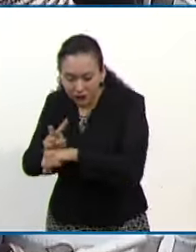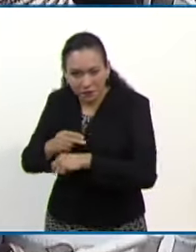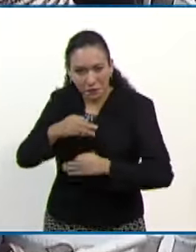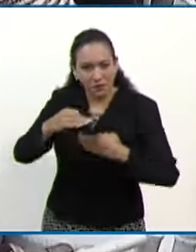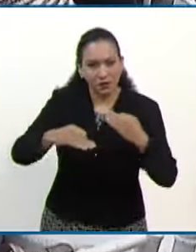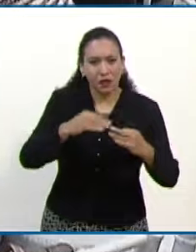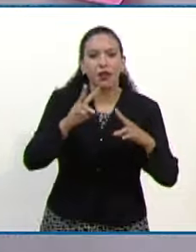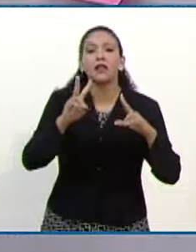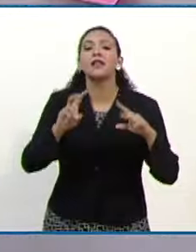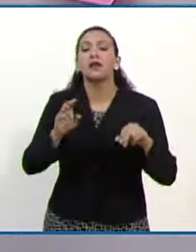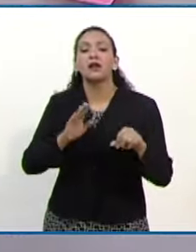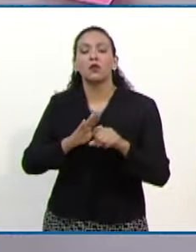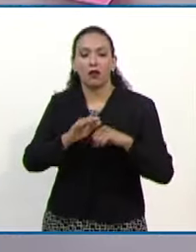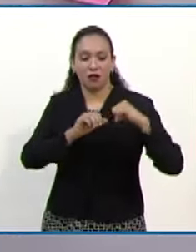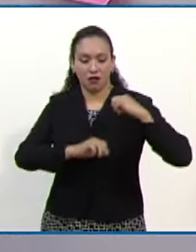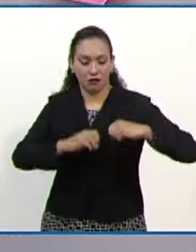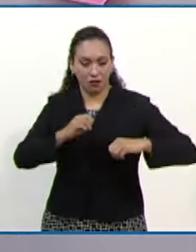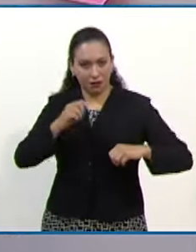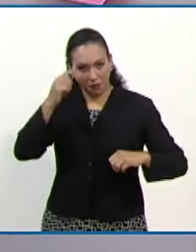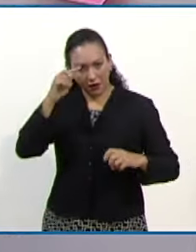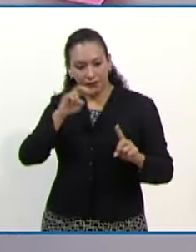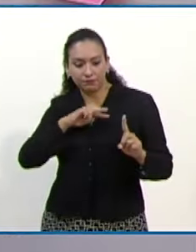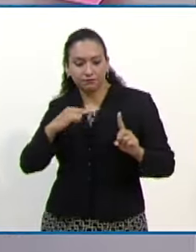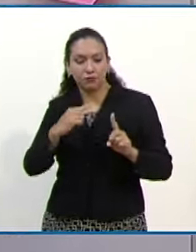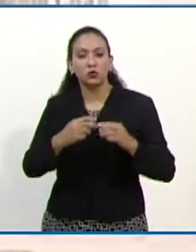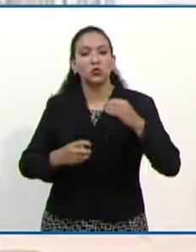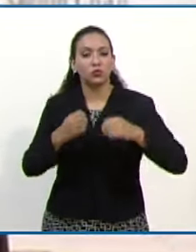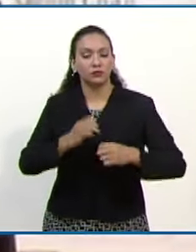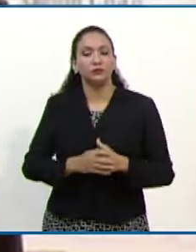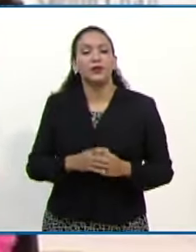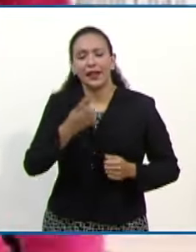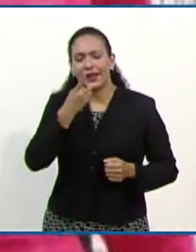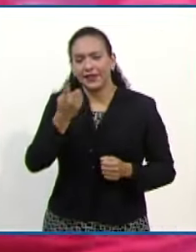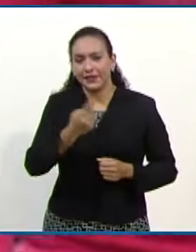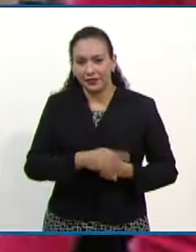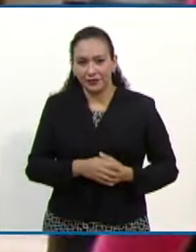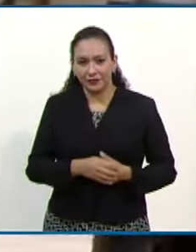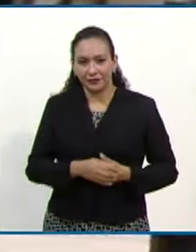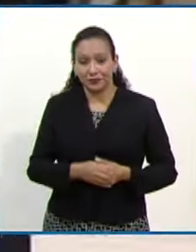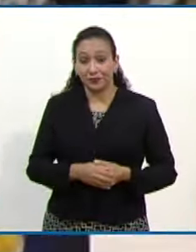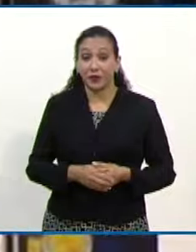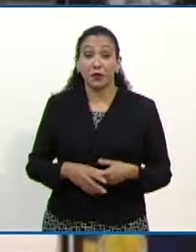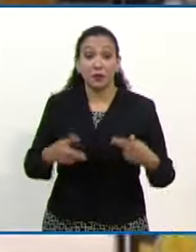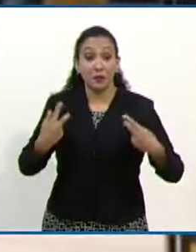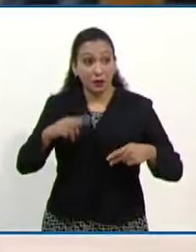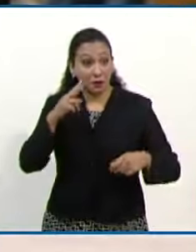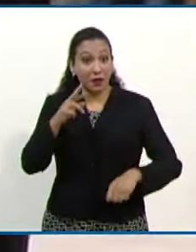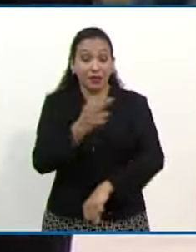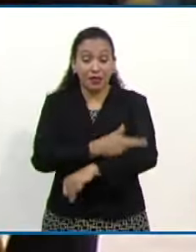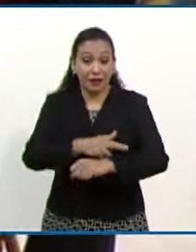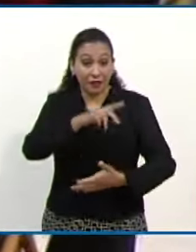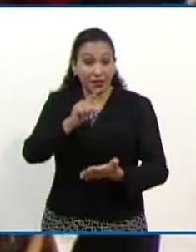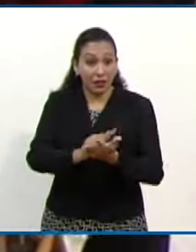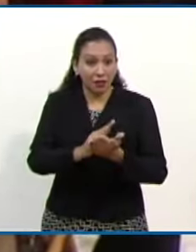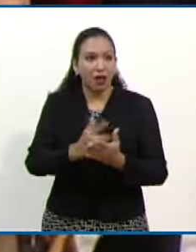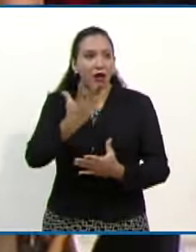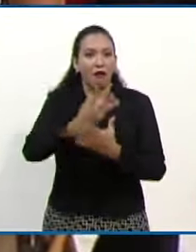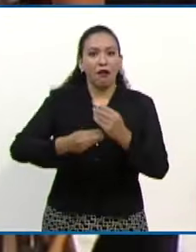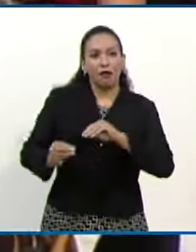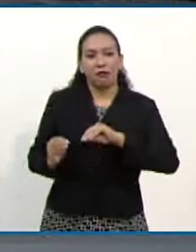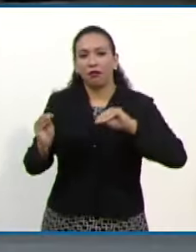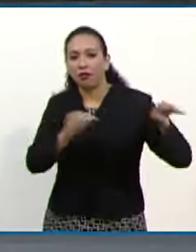justicia desde el Poder Judicial, indicó que no se puede rehuir de los problemas jurídicos, judiciales y policíacos